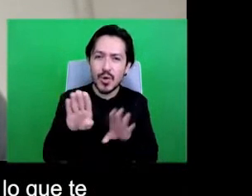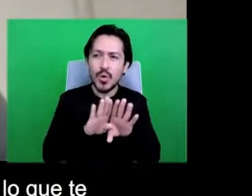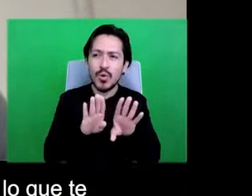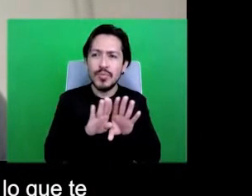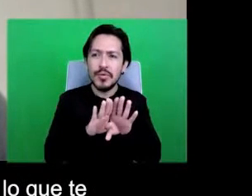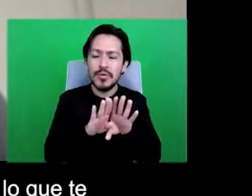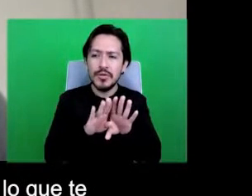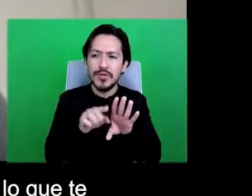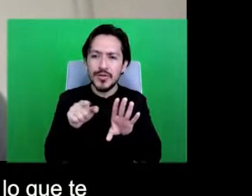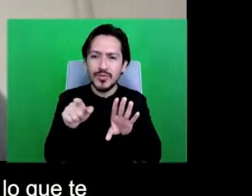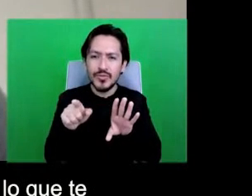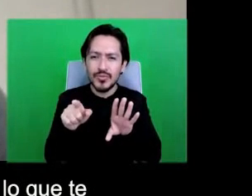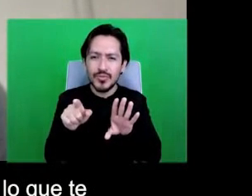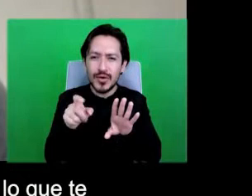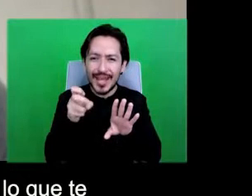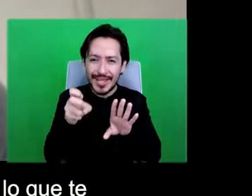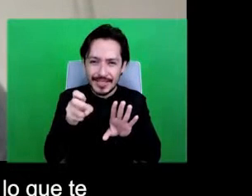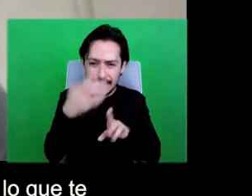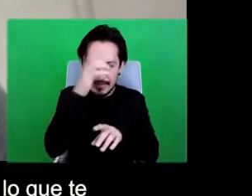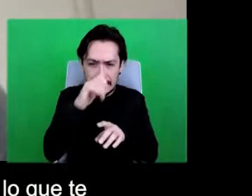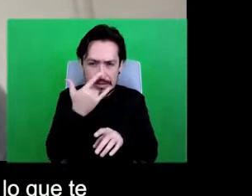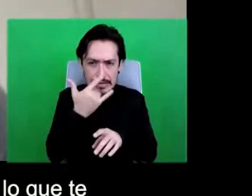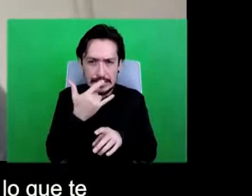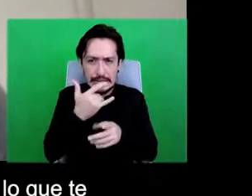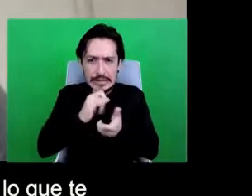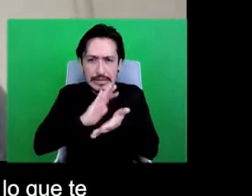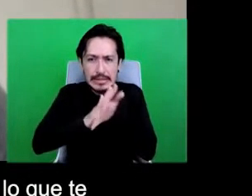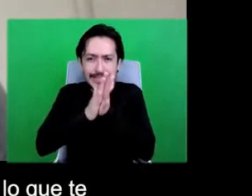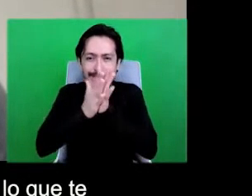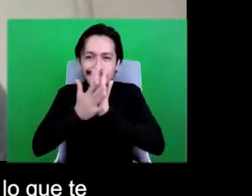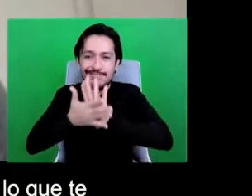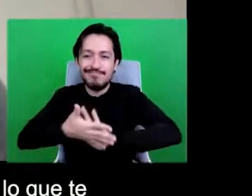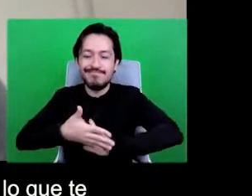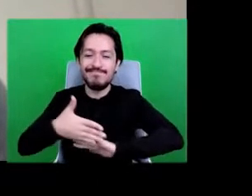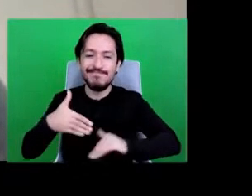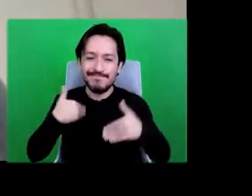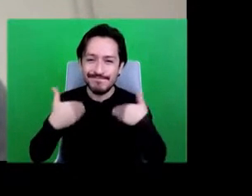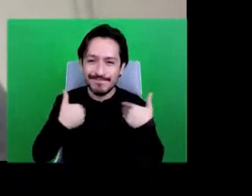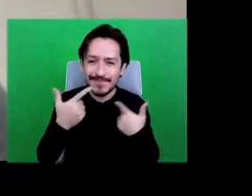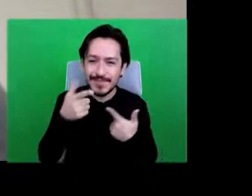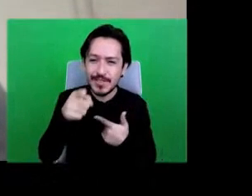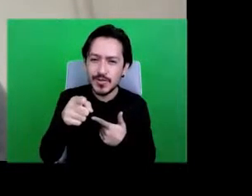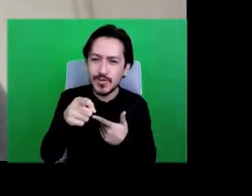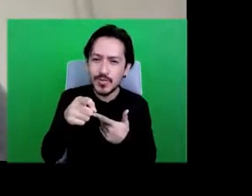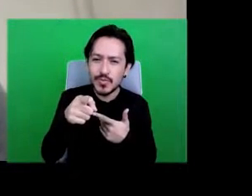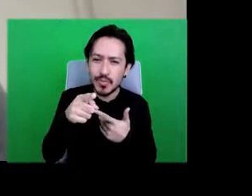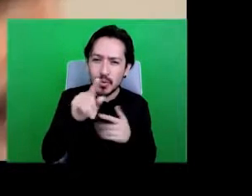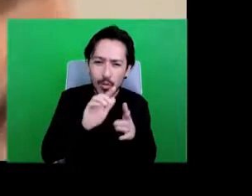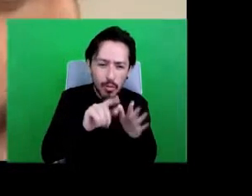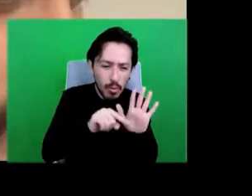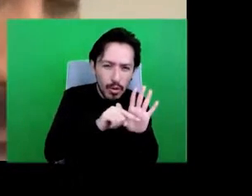a generar pues una participación positiva dentro de la experiencia?